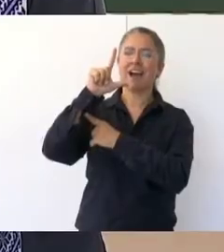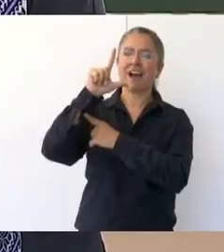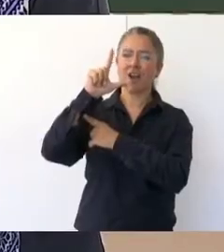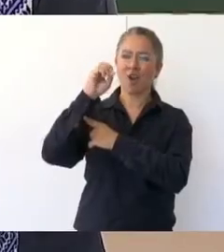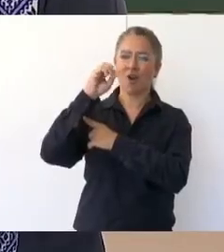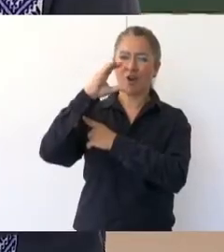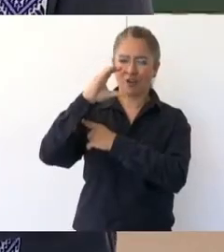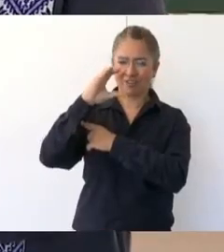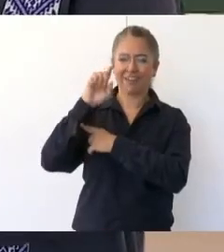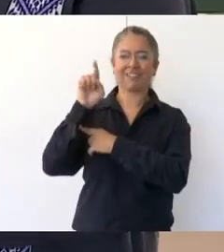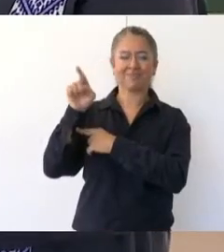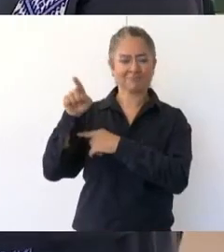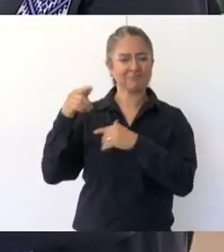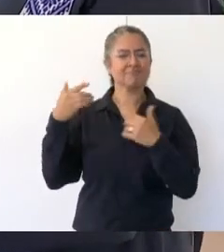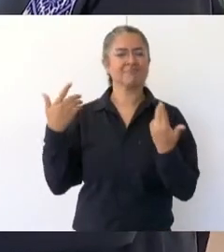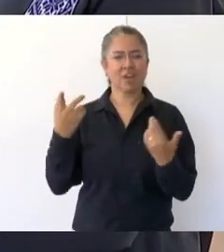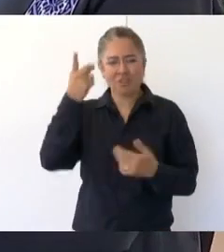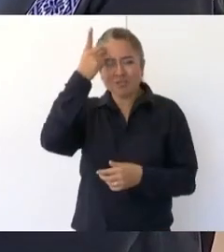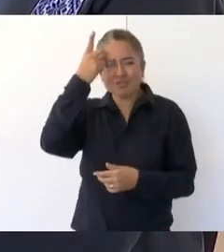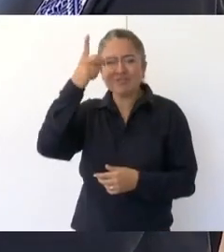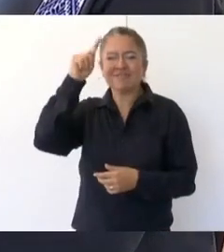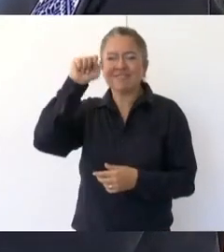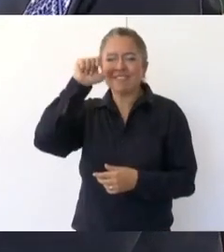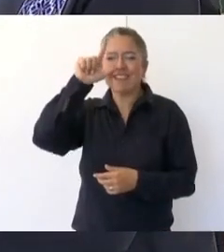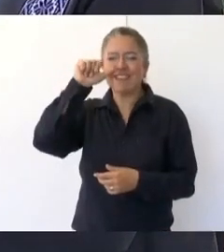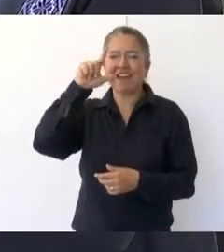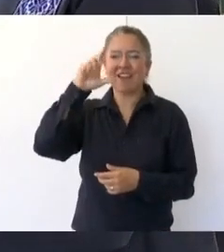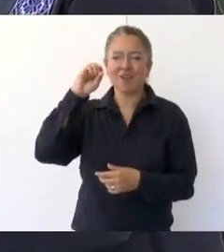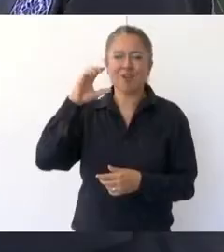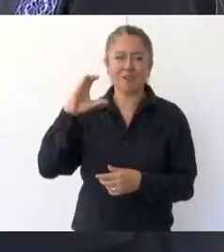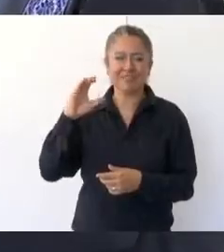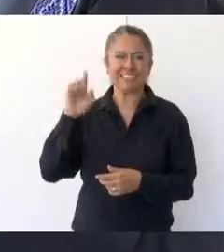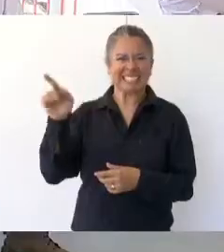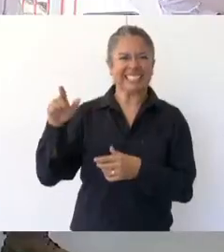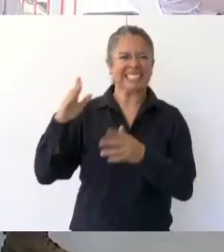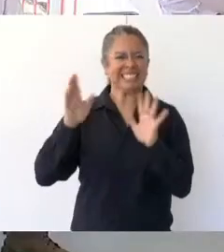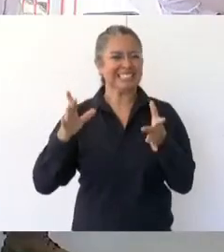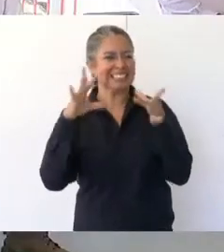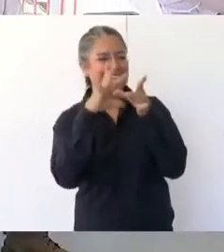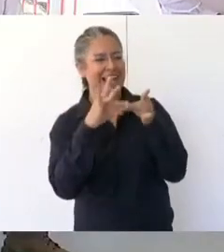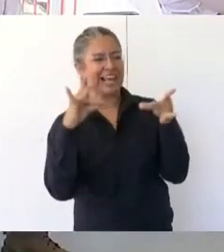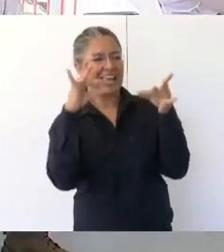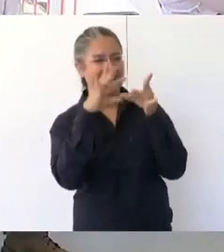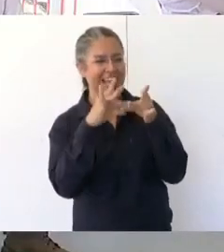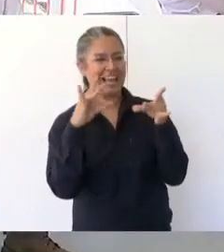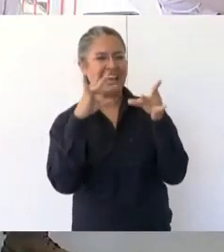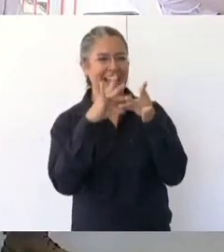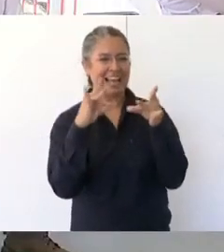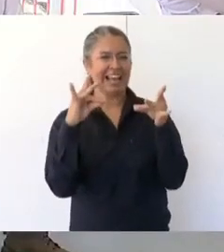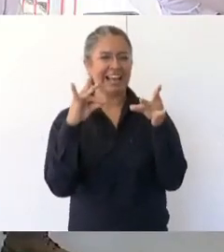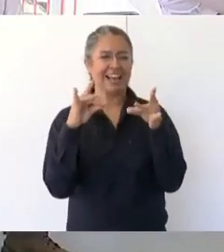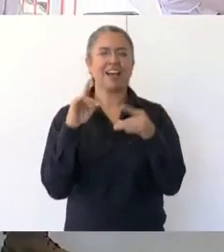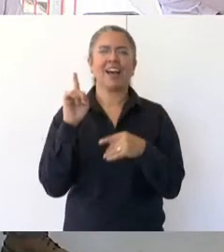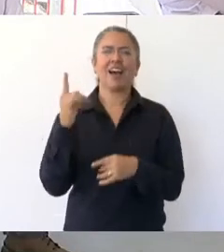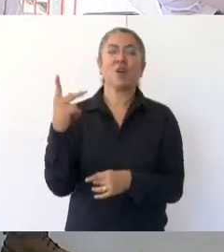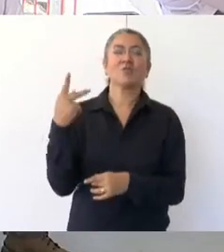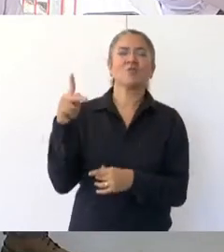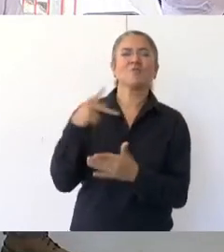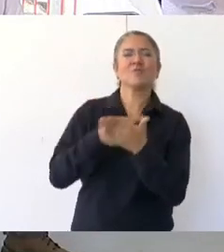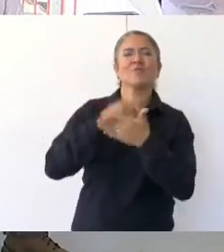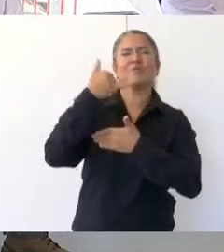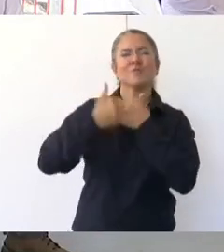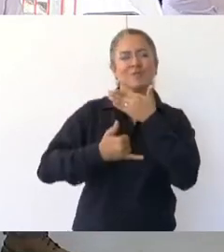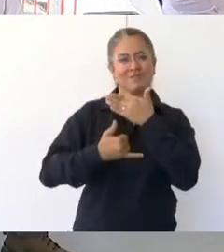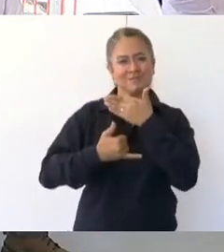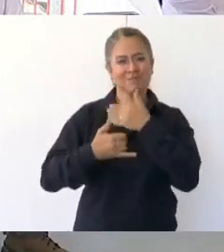así lo conocemos, y ya nos explicó él de lo del proyecto, pero